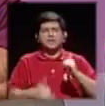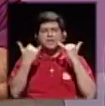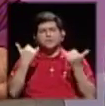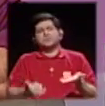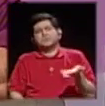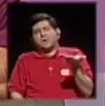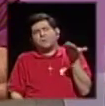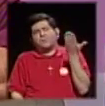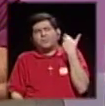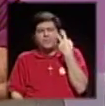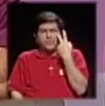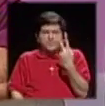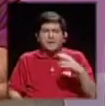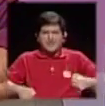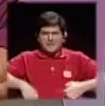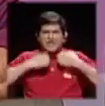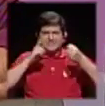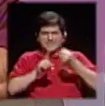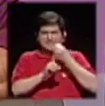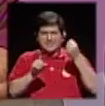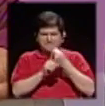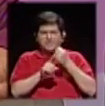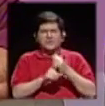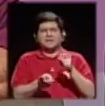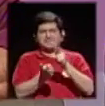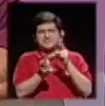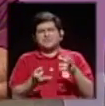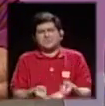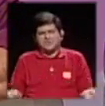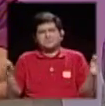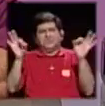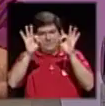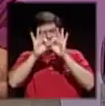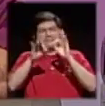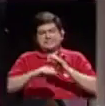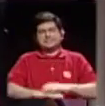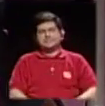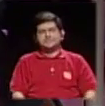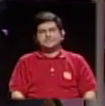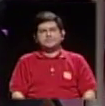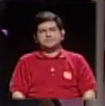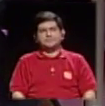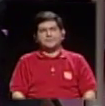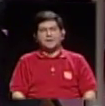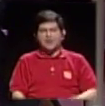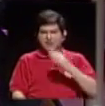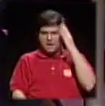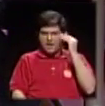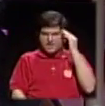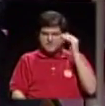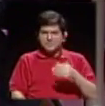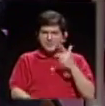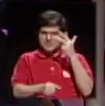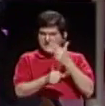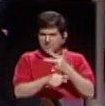rato que estamos viendo que existe una violencia sexual importante también, ¿no? ¿Cuál es la experiencia en Guatemala?